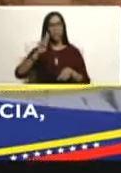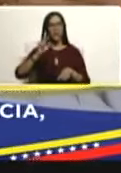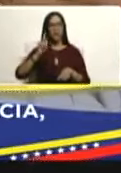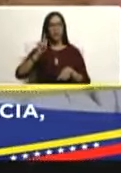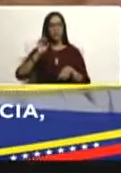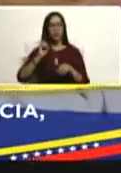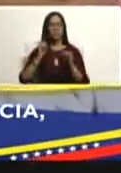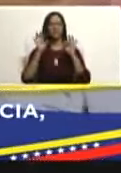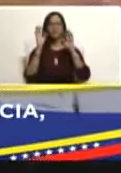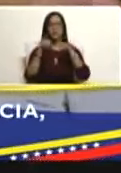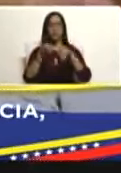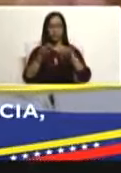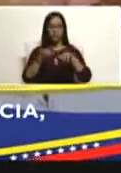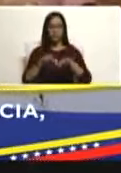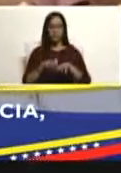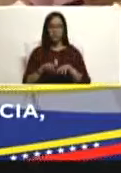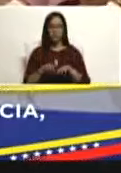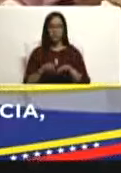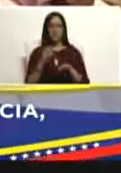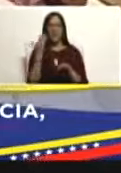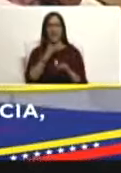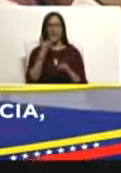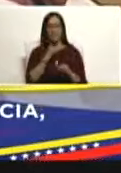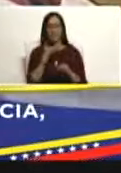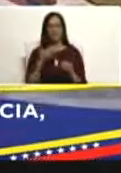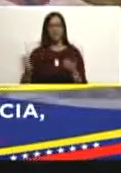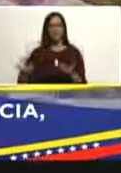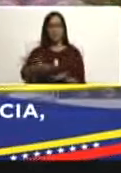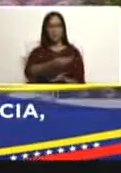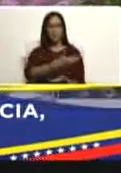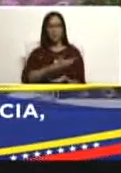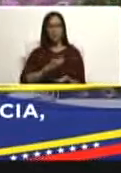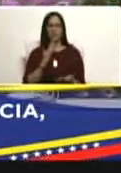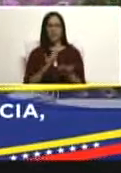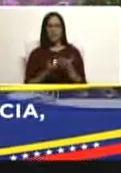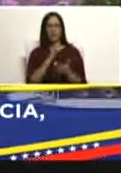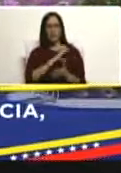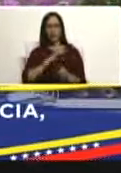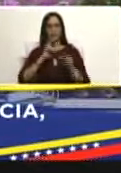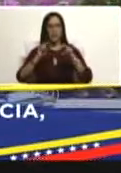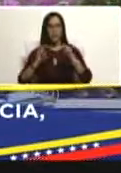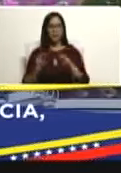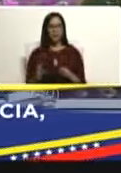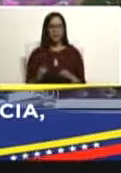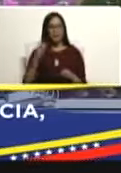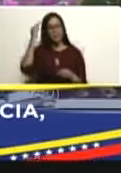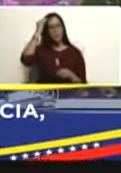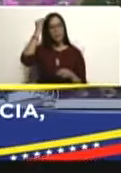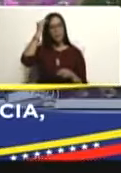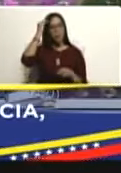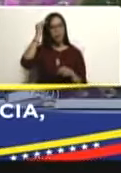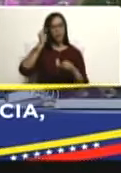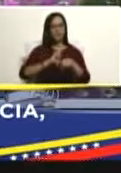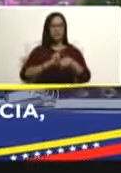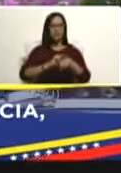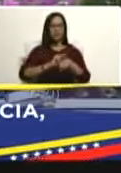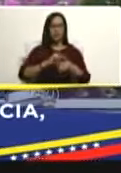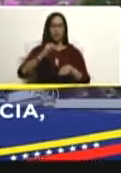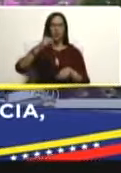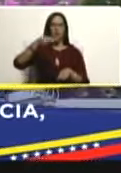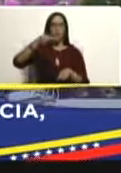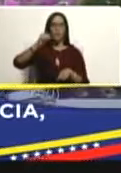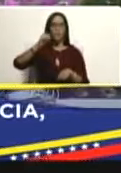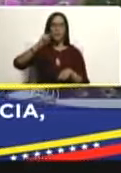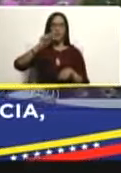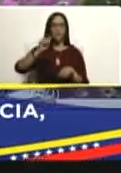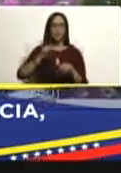sus cartas que hemos recopilado gracias a la Comisión de Investigación de la Memoria del doctor Humberto Fernández Morán, que hace vida